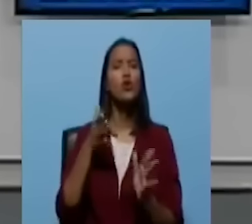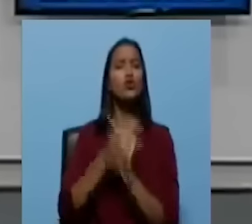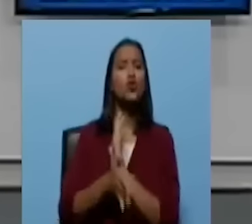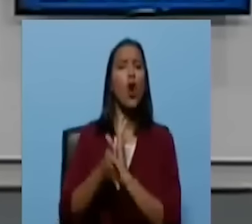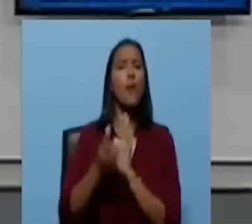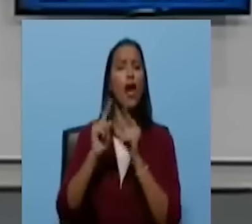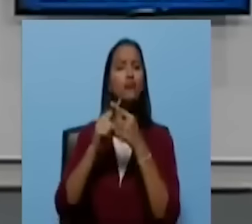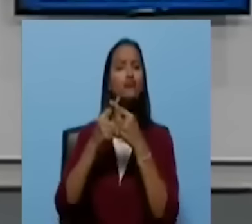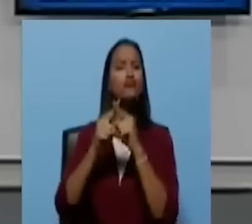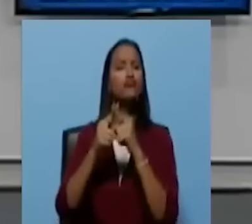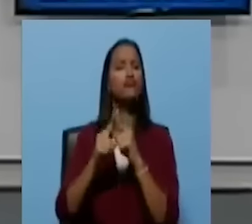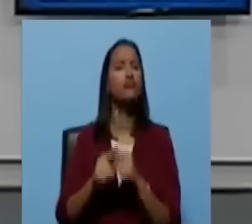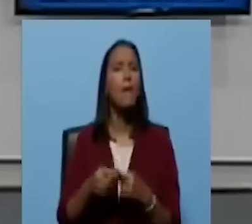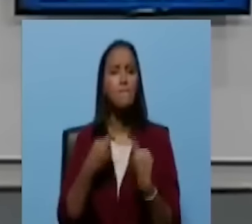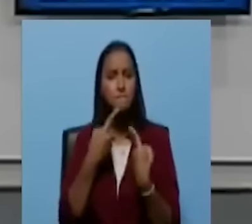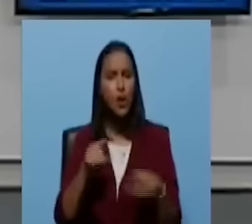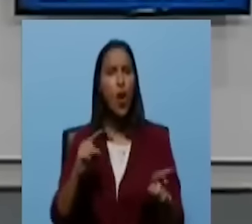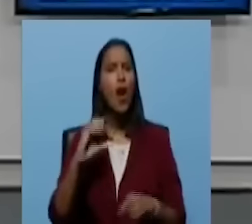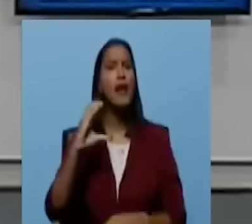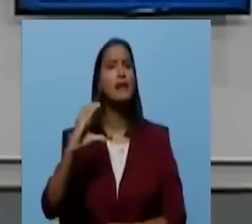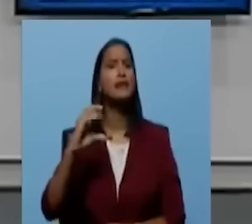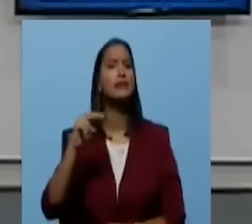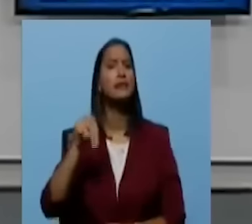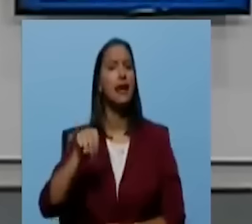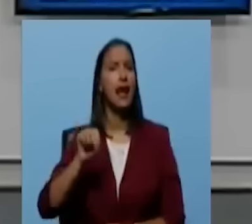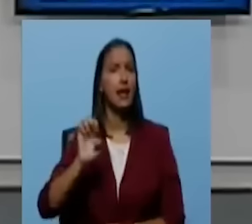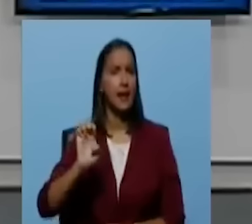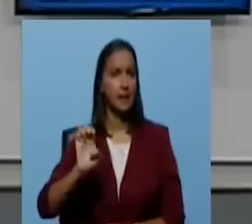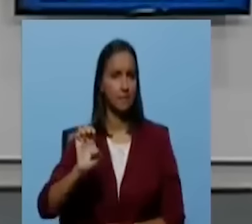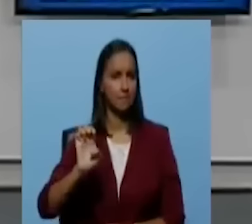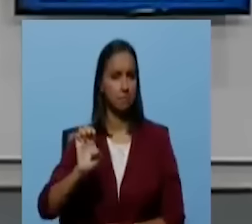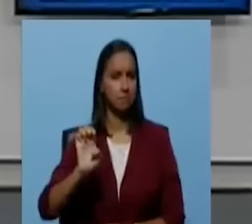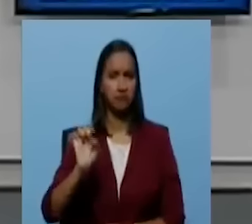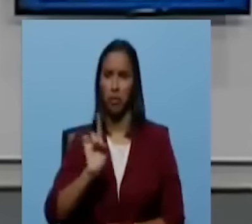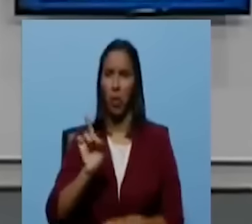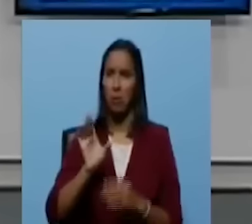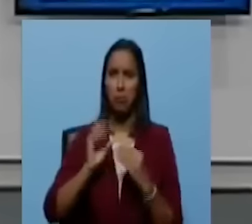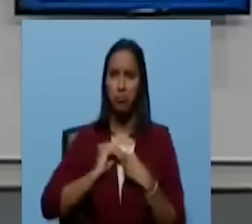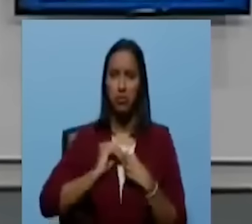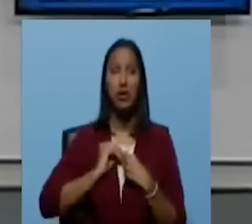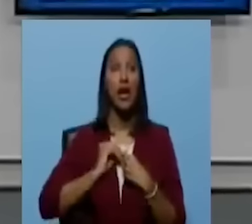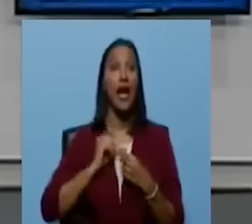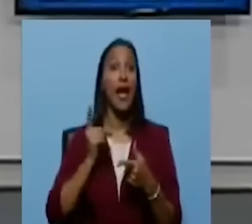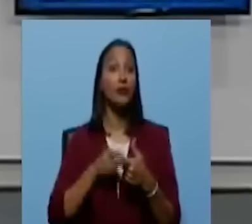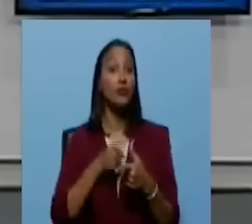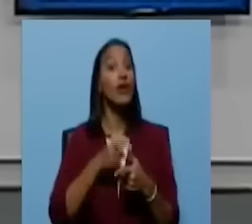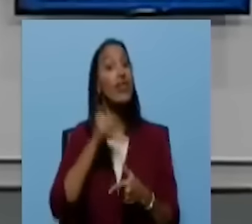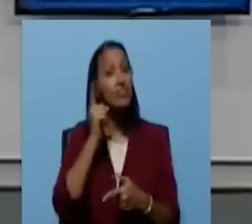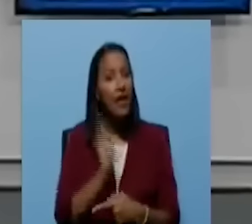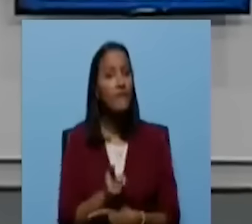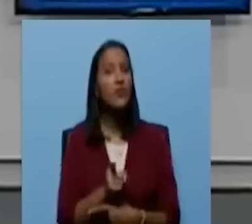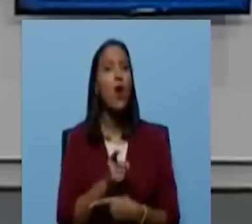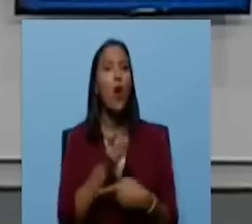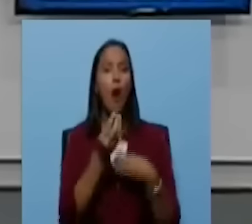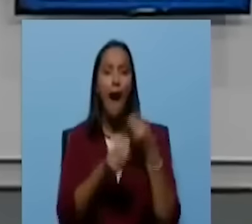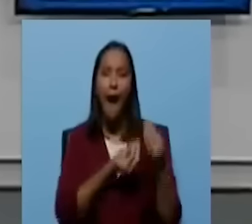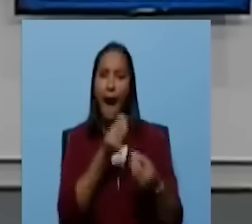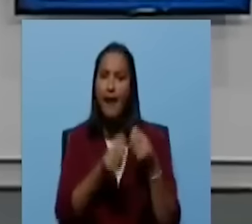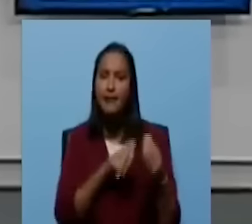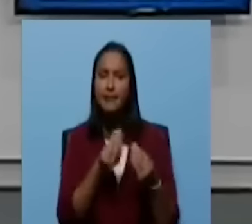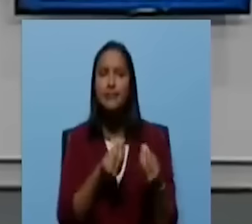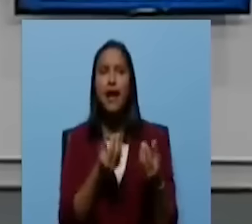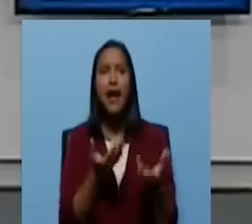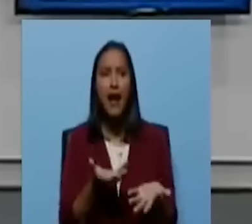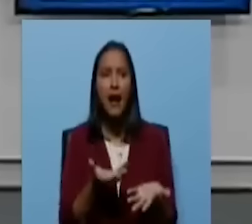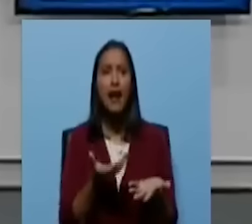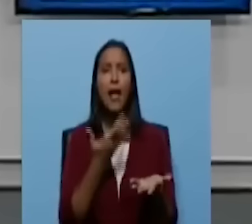Electoral. Y en lugar de recurrir, como es lo propio en personas que se pueden